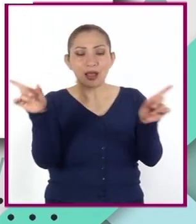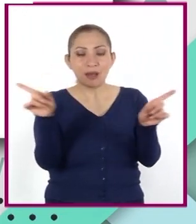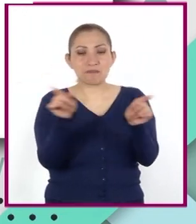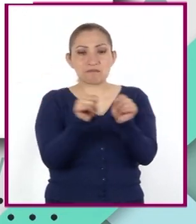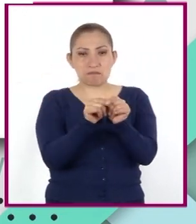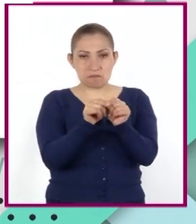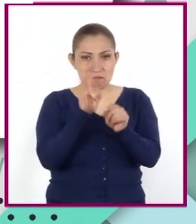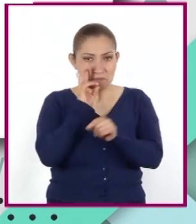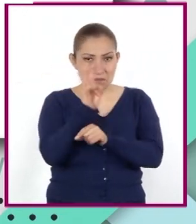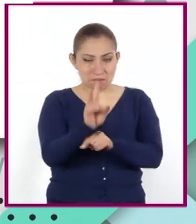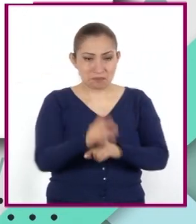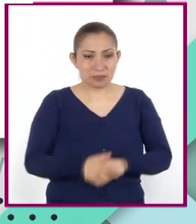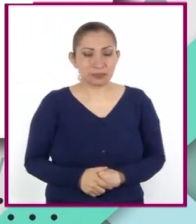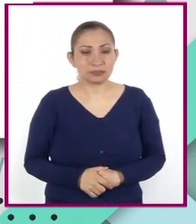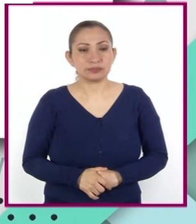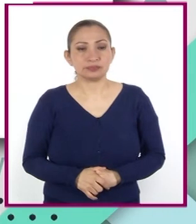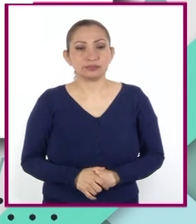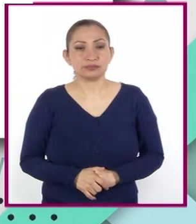de la siguiente forma.